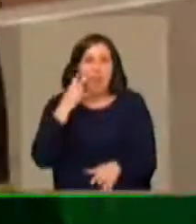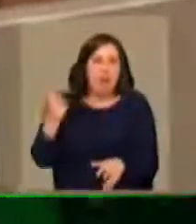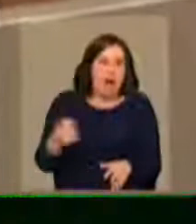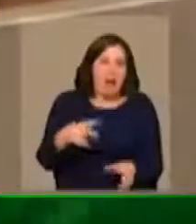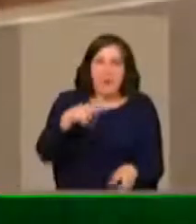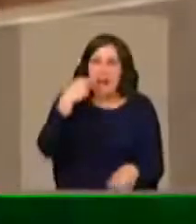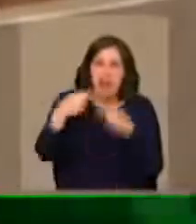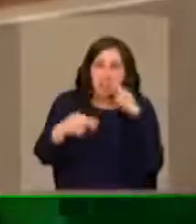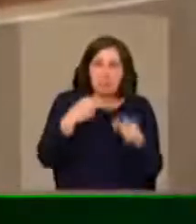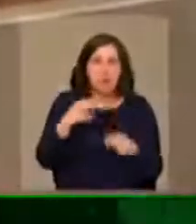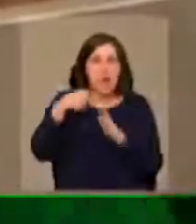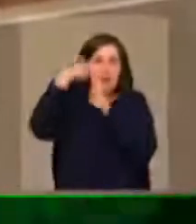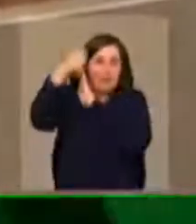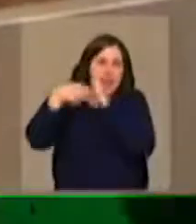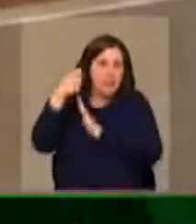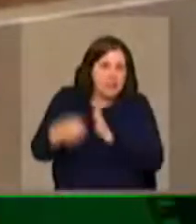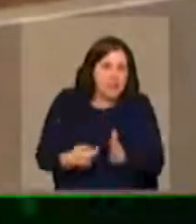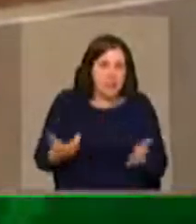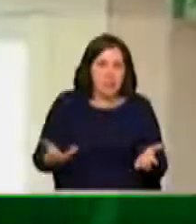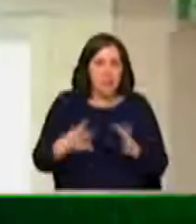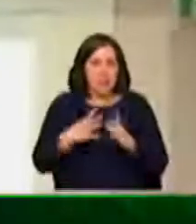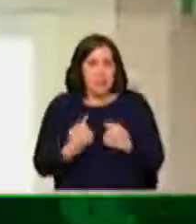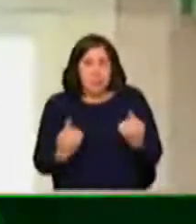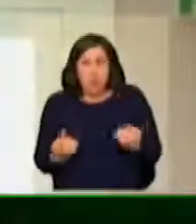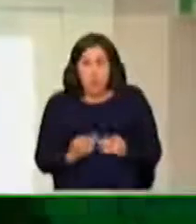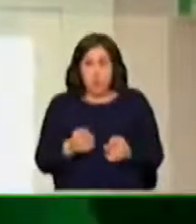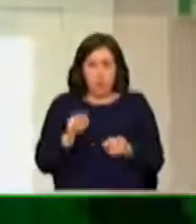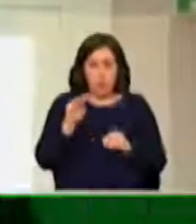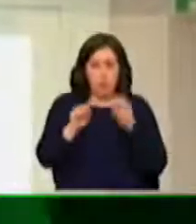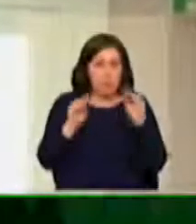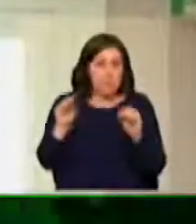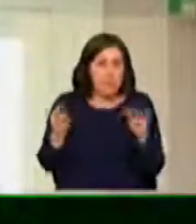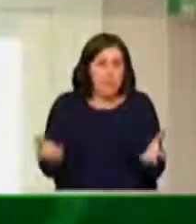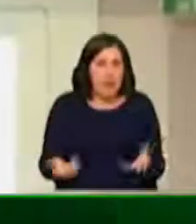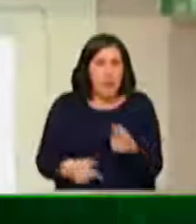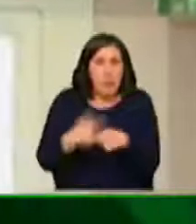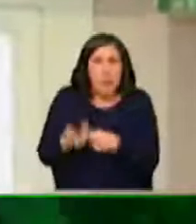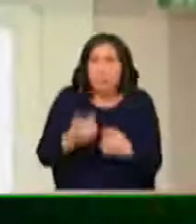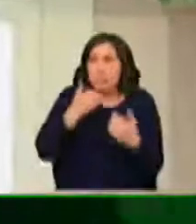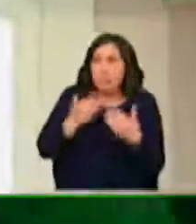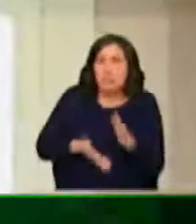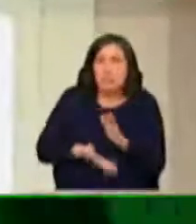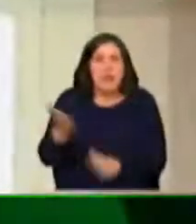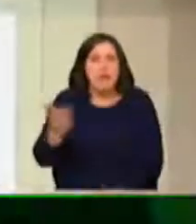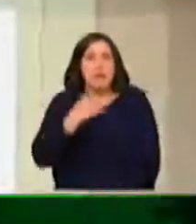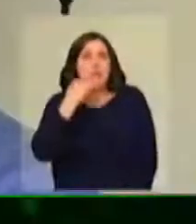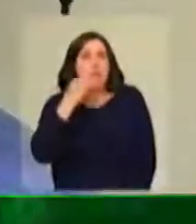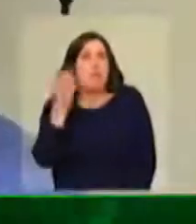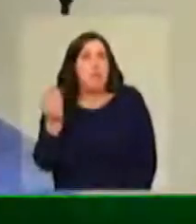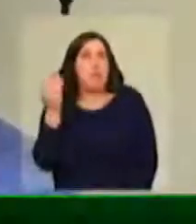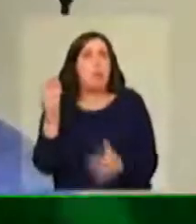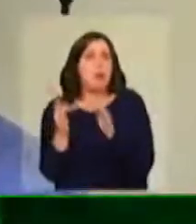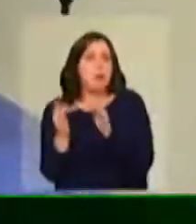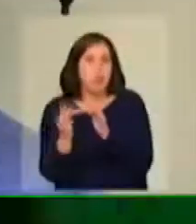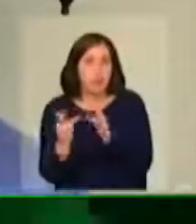la precaución de informarle uno por uno a los familiares, a la vuelta de la esquina no sabemos lo que puede pasar con ellos, ¿verdad? ¿Qué contacto físico van a tener?